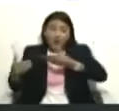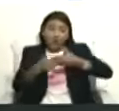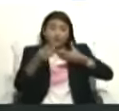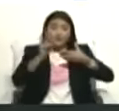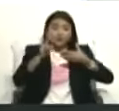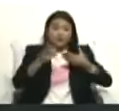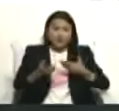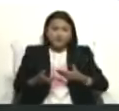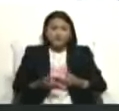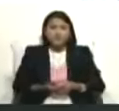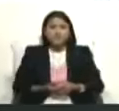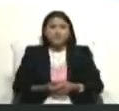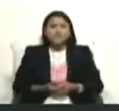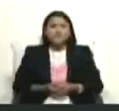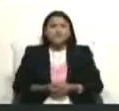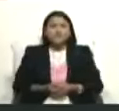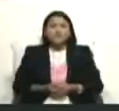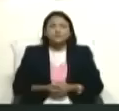amenazar a Venezuela.